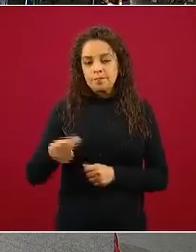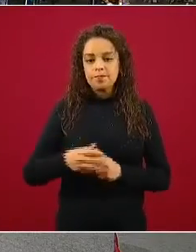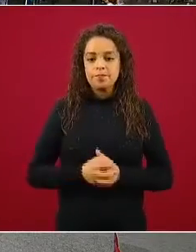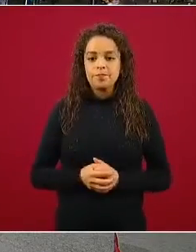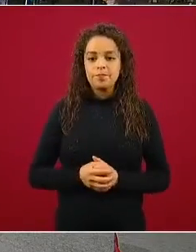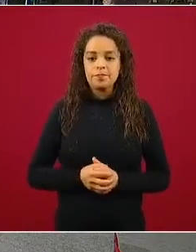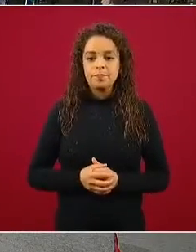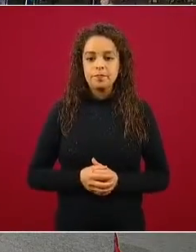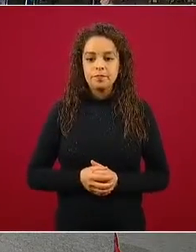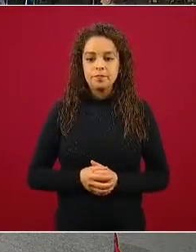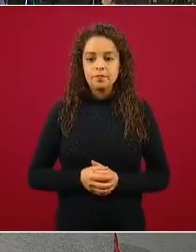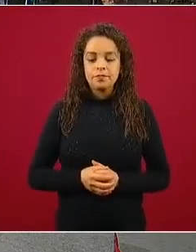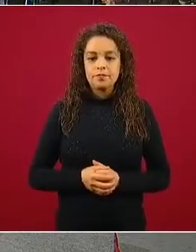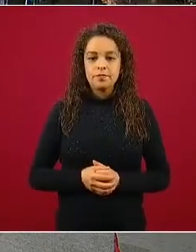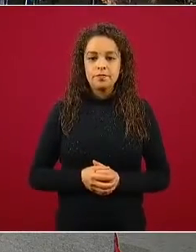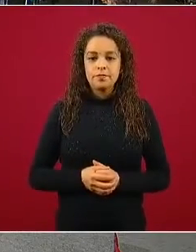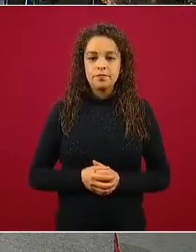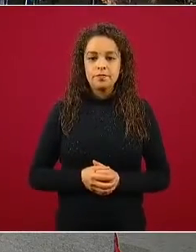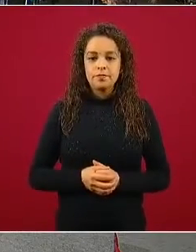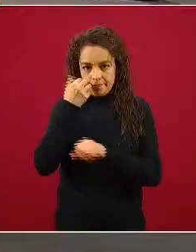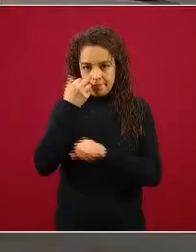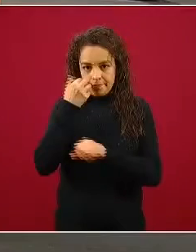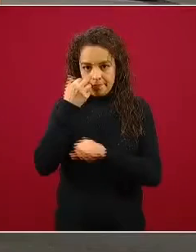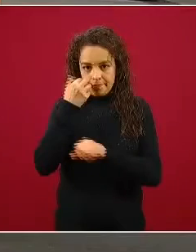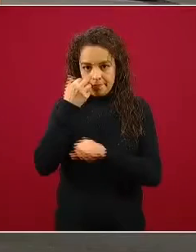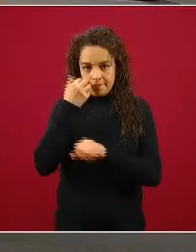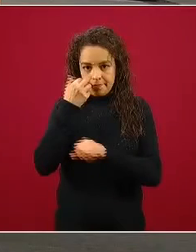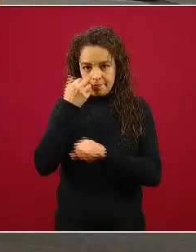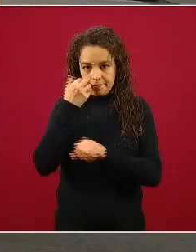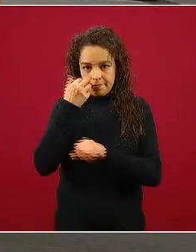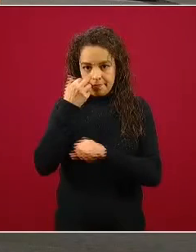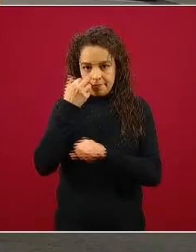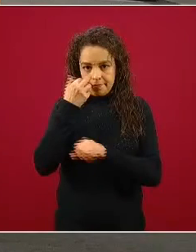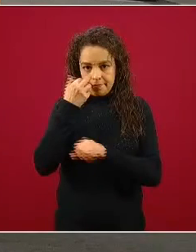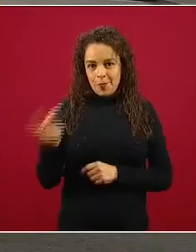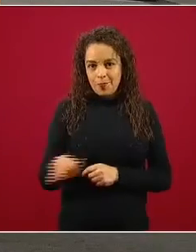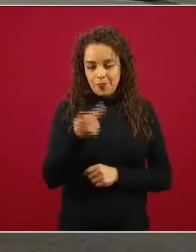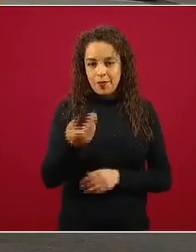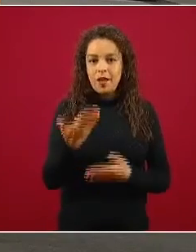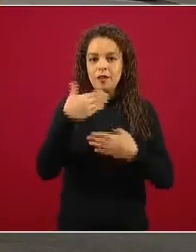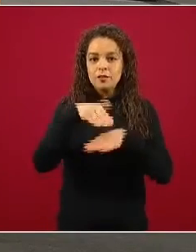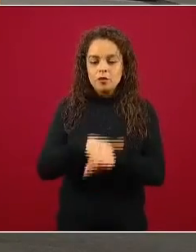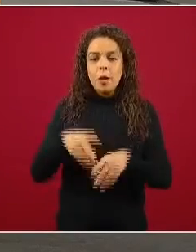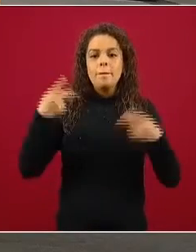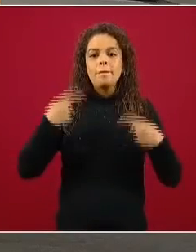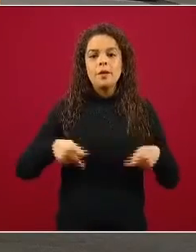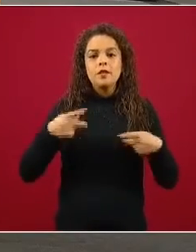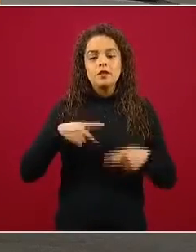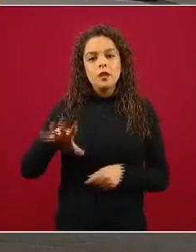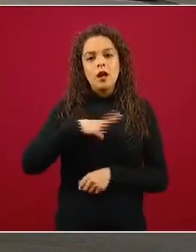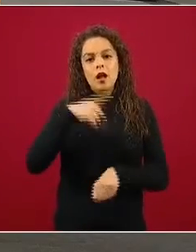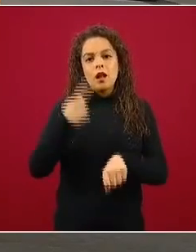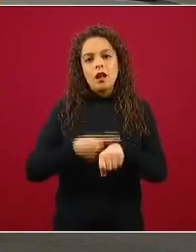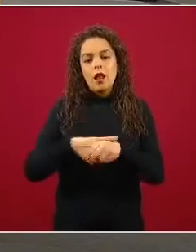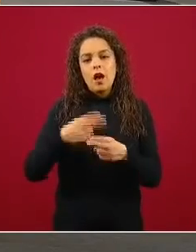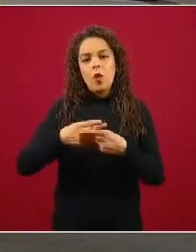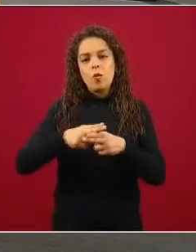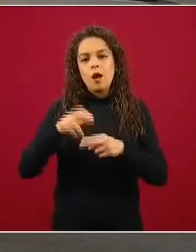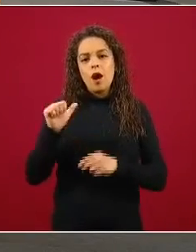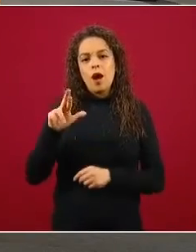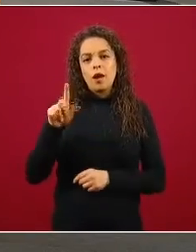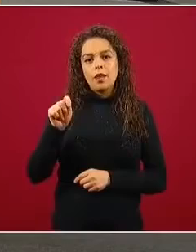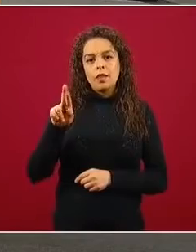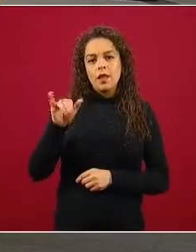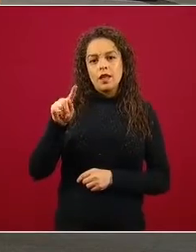Cantón. Subsecretario, pues ayer quedó pendiente mi pregunta acerca de las personas que tienen artritis, que llevan como 2